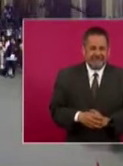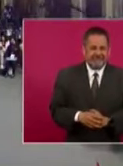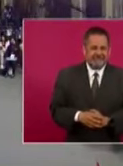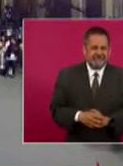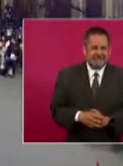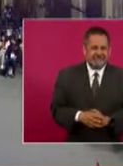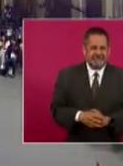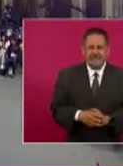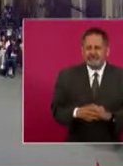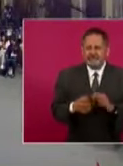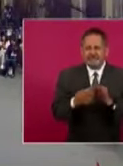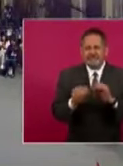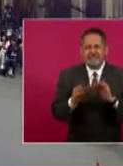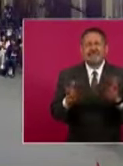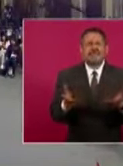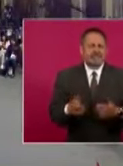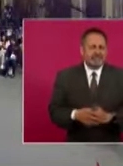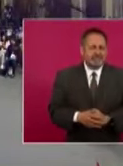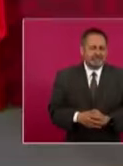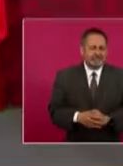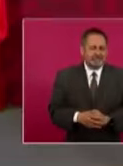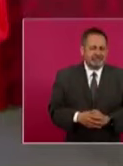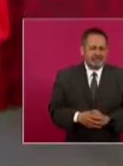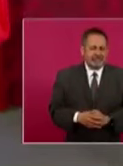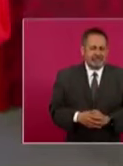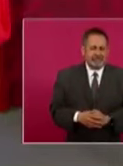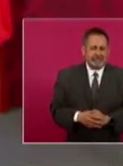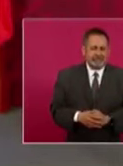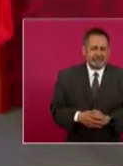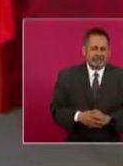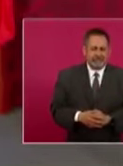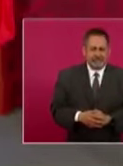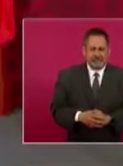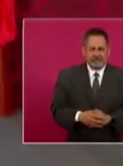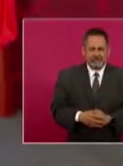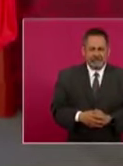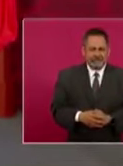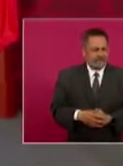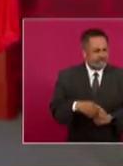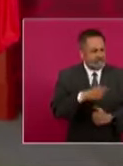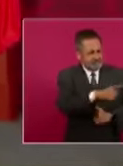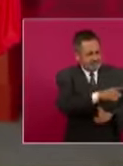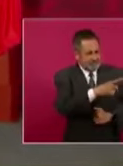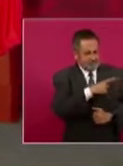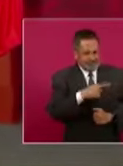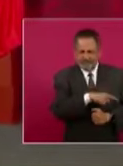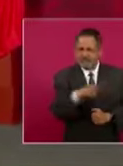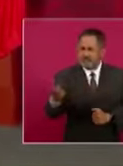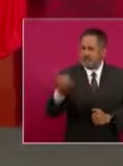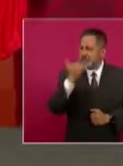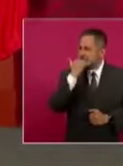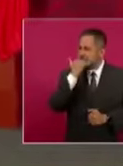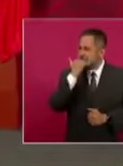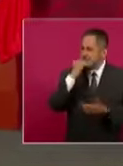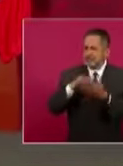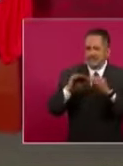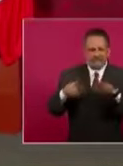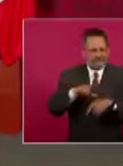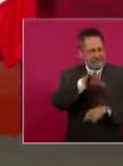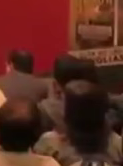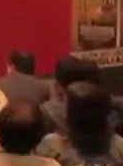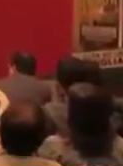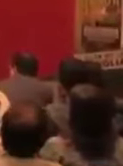¿Qué explicación? Debería de ofrecer una disculpa pública por la